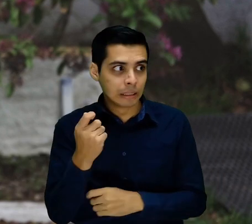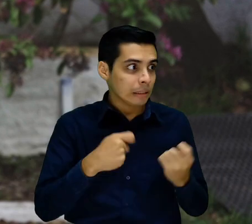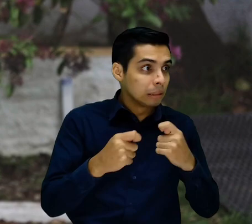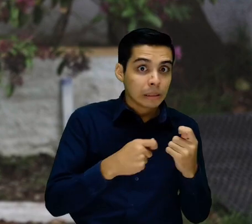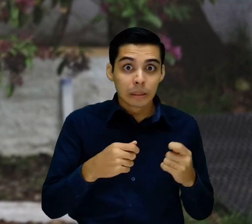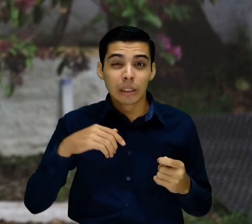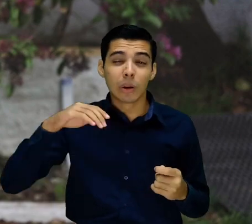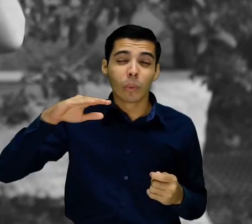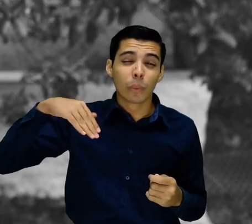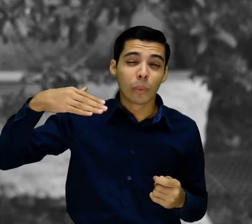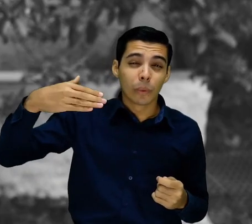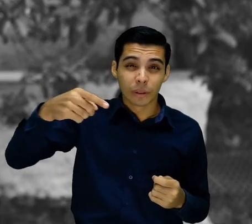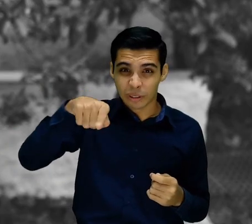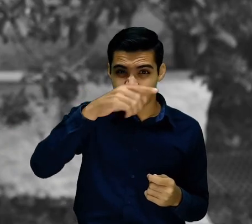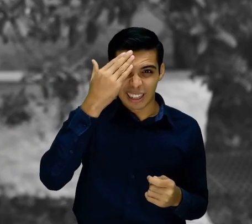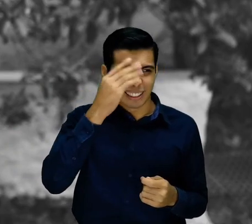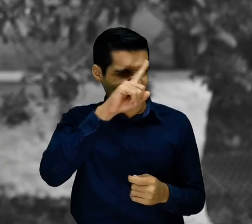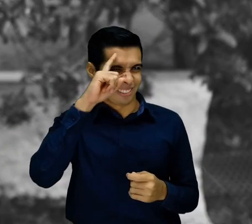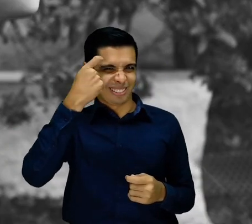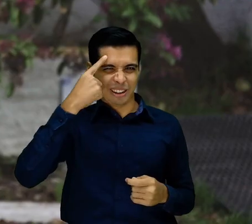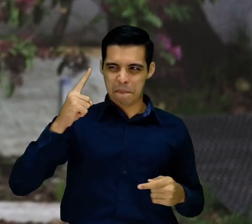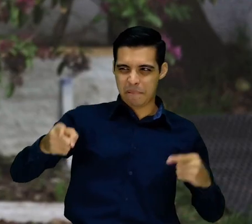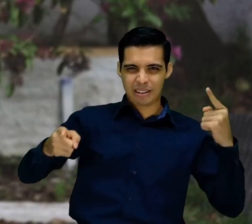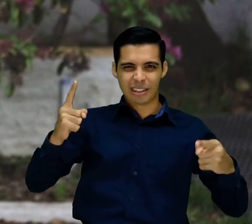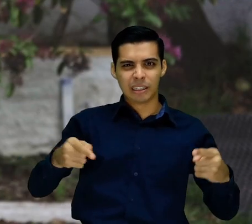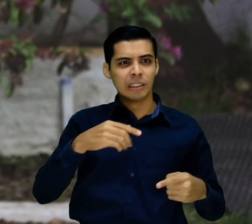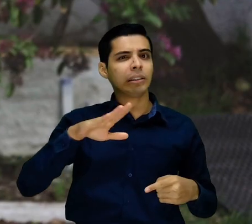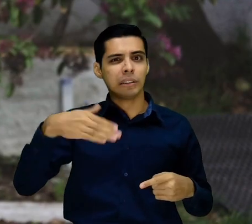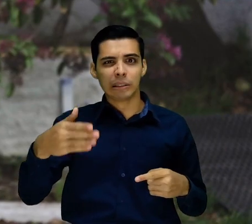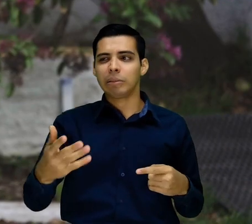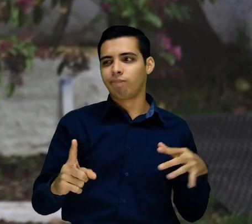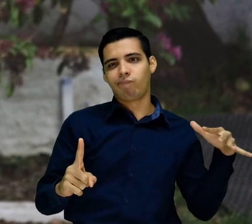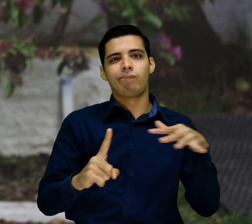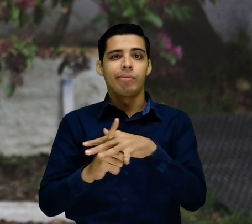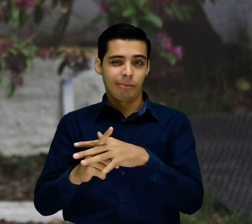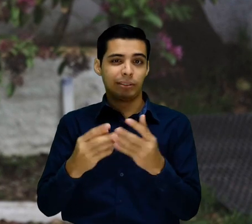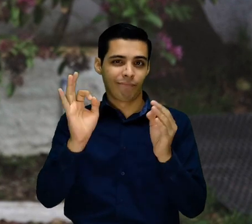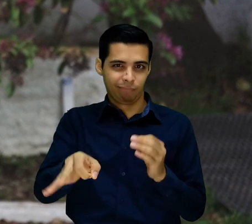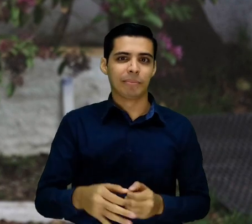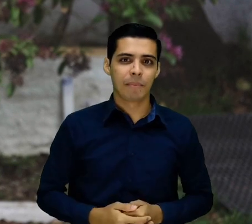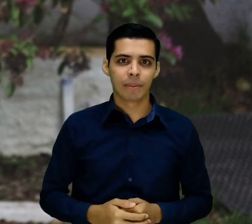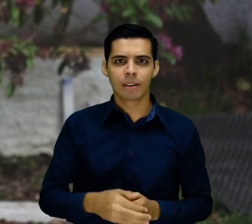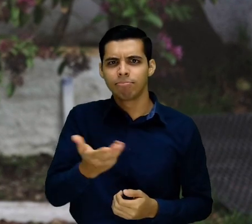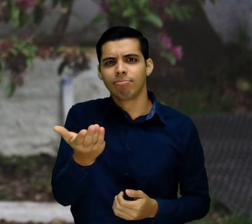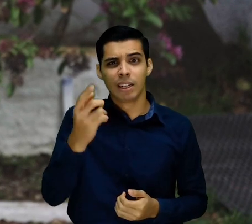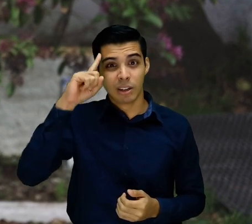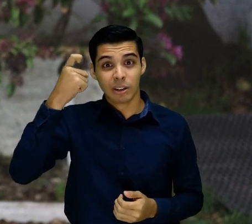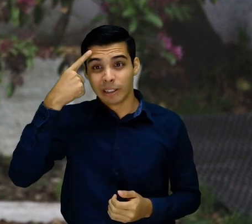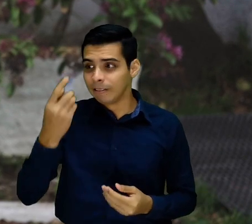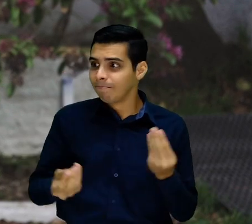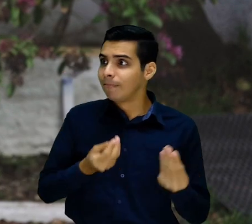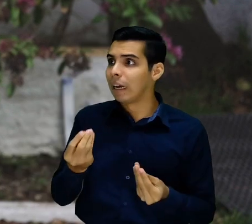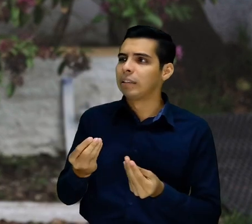de nuestras finanzas públicas, allá arriba, donde todos sabemos, podemos evidenciar muchas falencias. Por ejemplo, al tener que optar por recortar